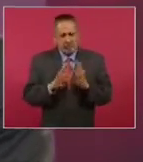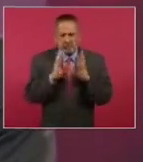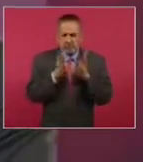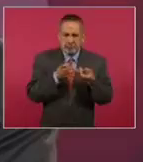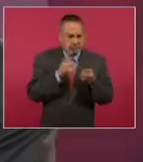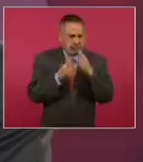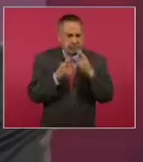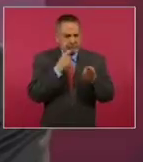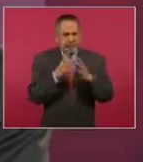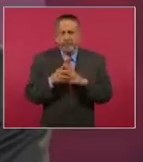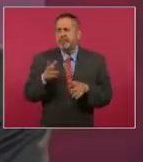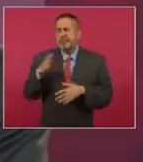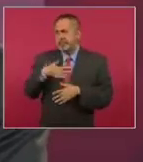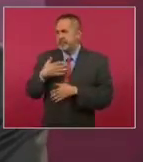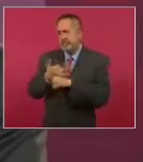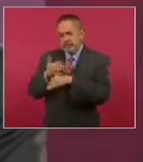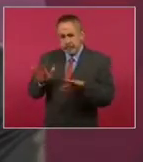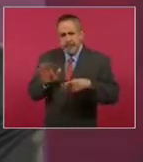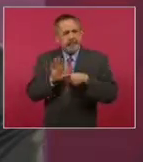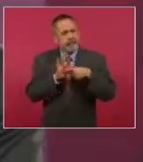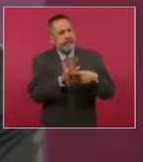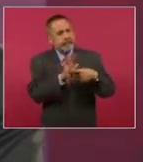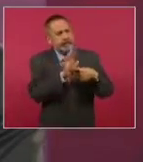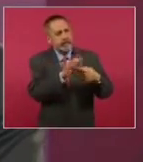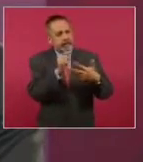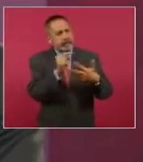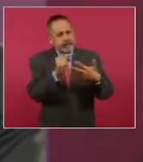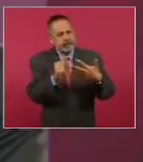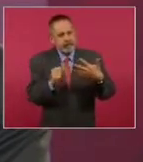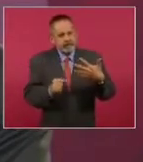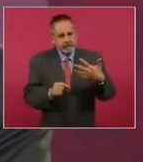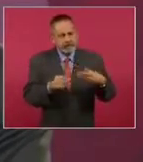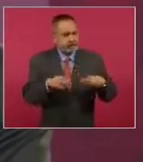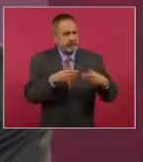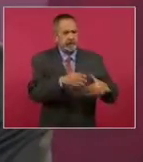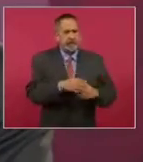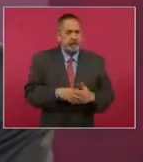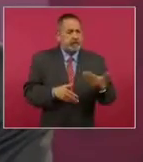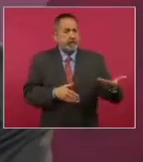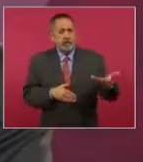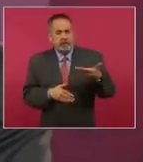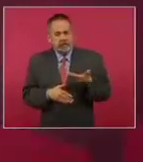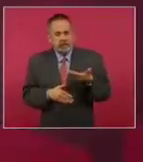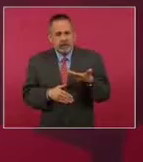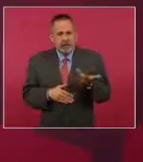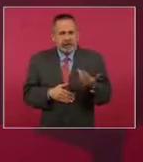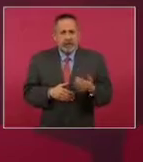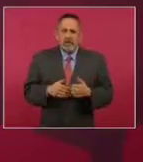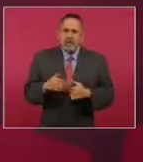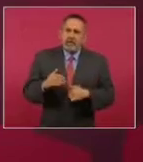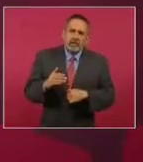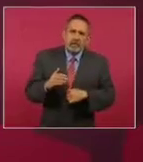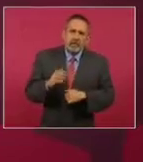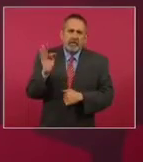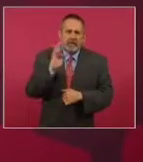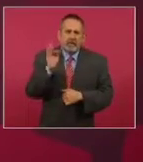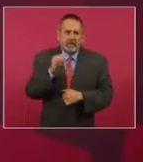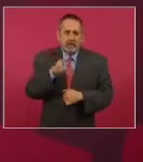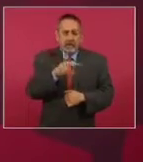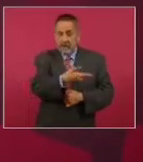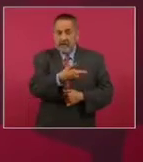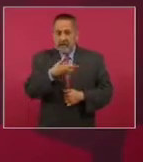que les informamos de lo que estábamos haciendo, me plantearon, ¿por qué no nos ayuda